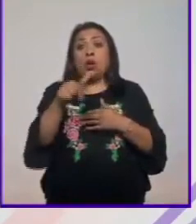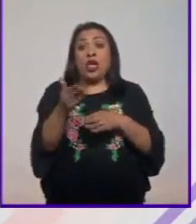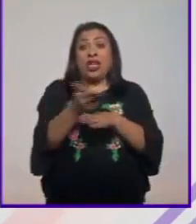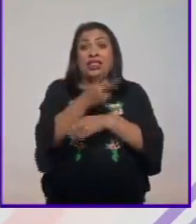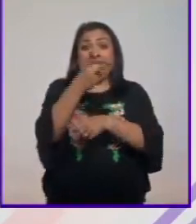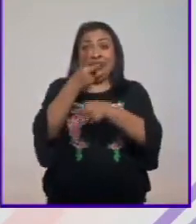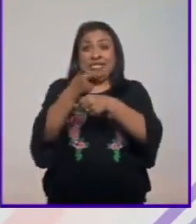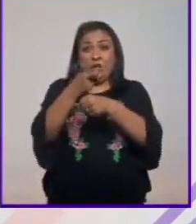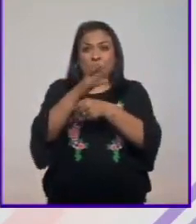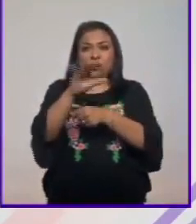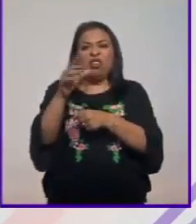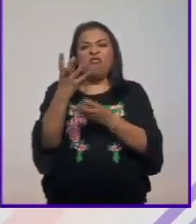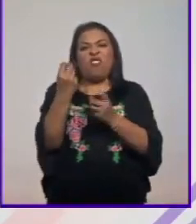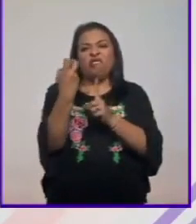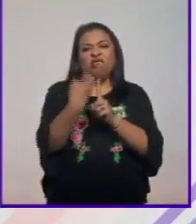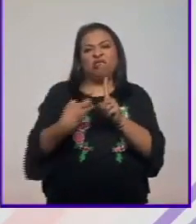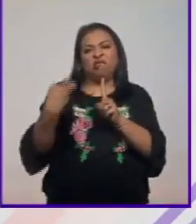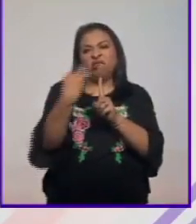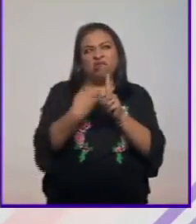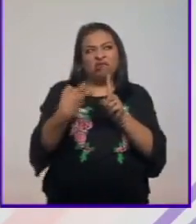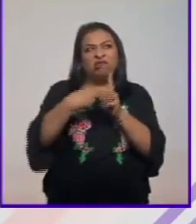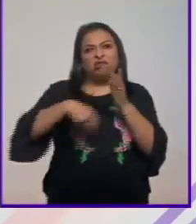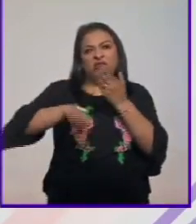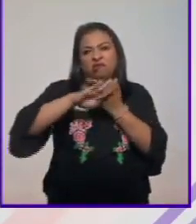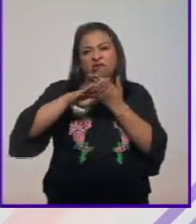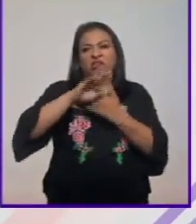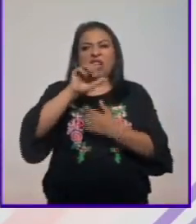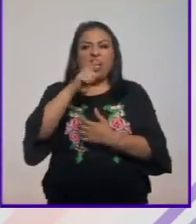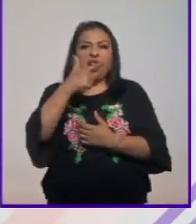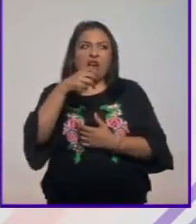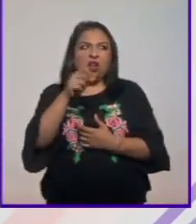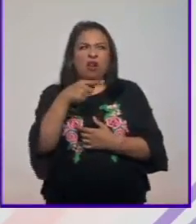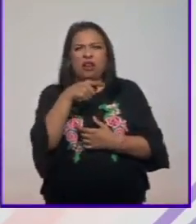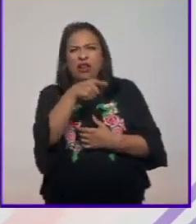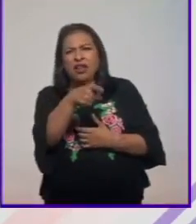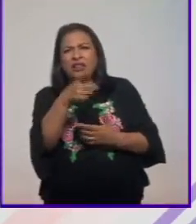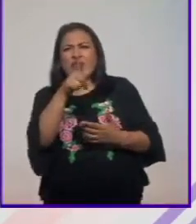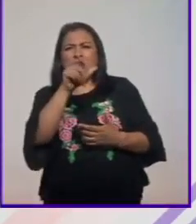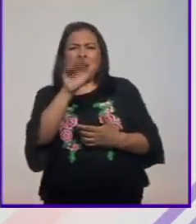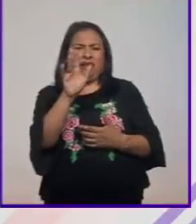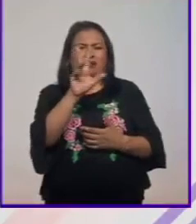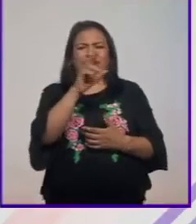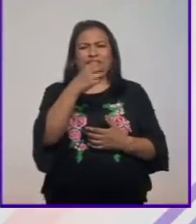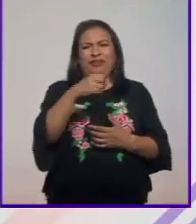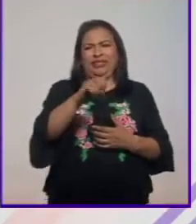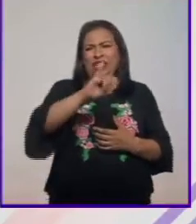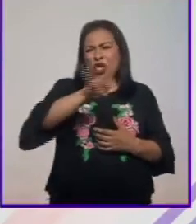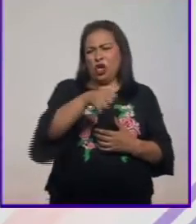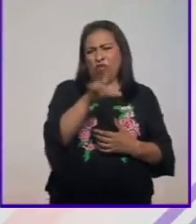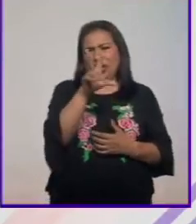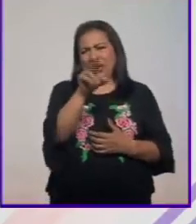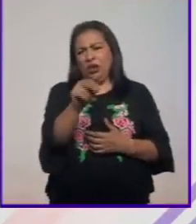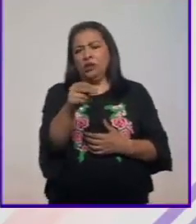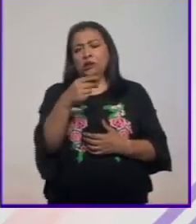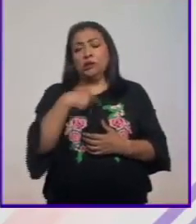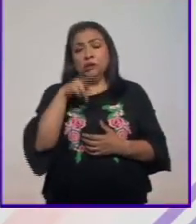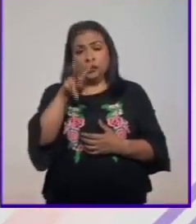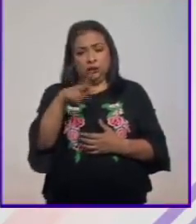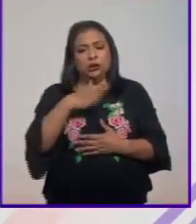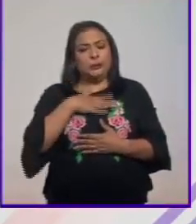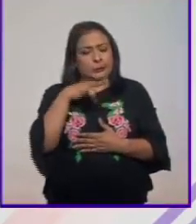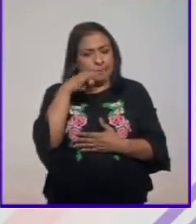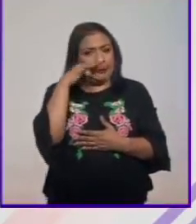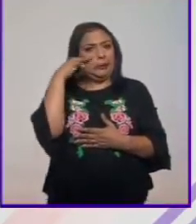segundo, pues me criticaron en el Heraldo de Aragón, eso que hace la París, eso no son jotas ni es nada, y me dolió la verdad, y